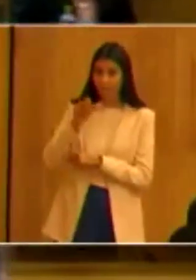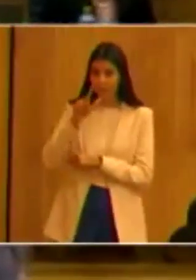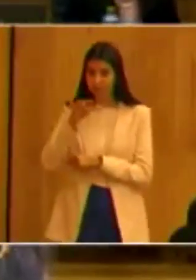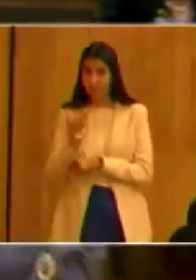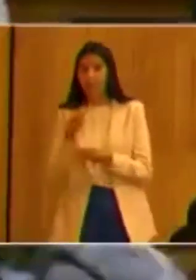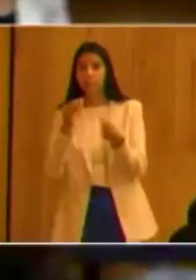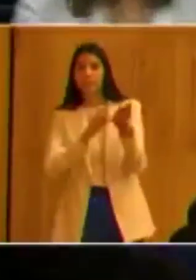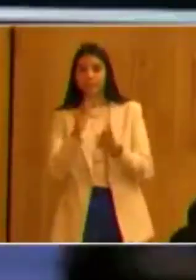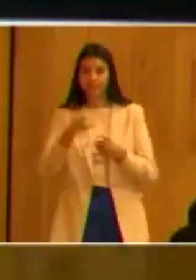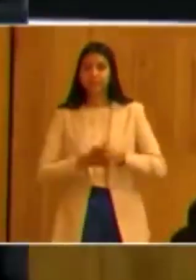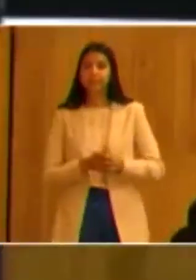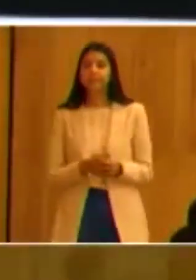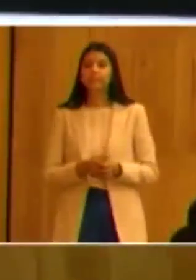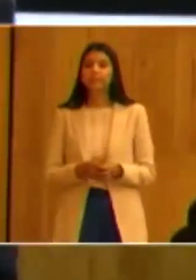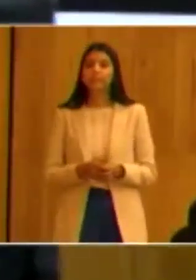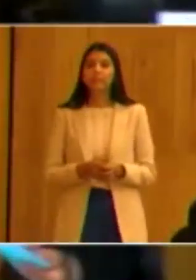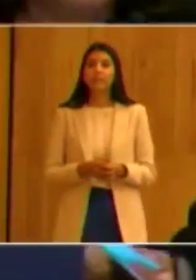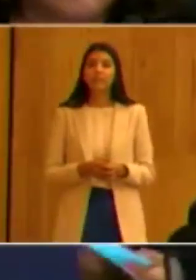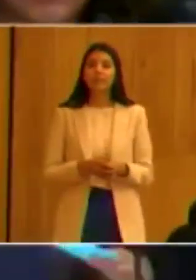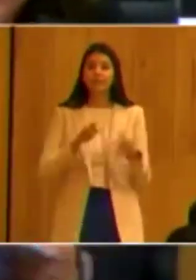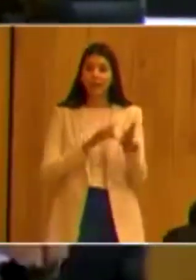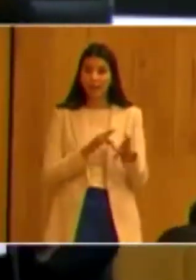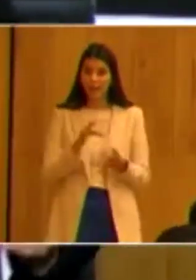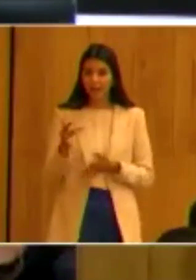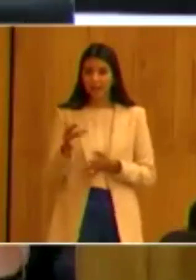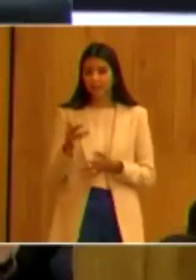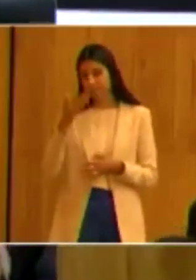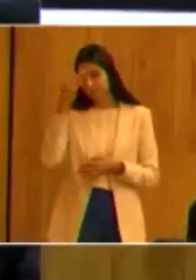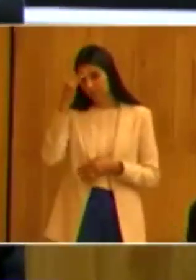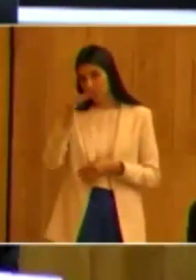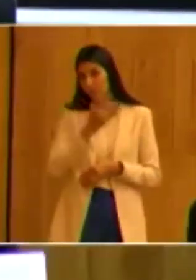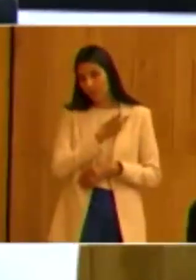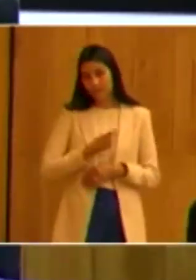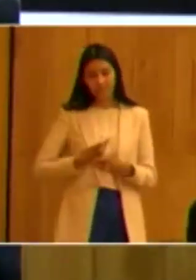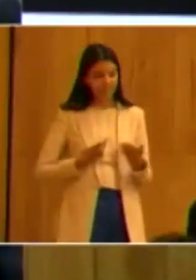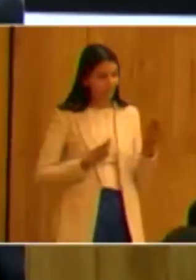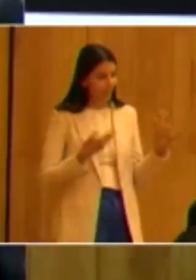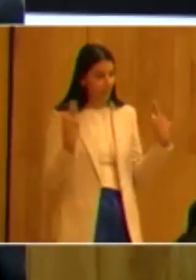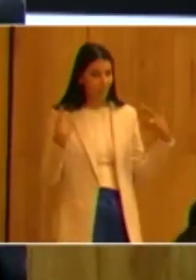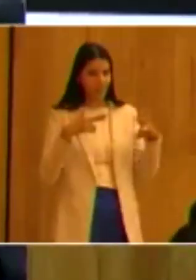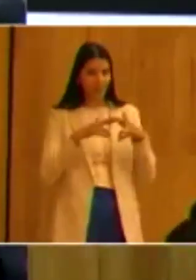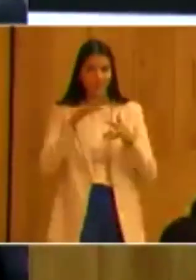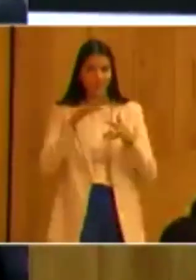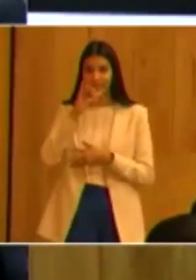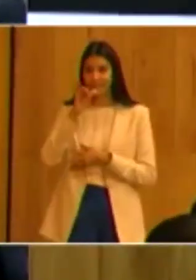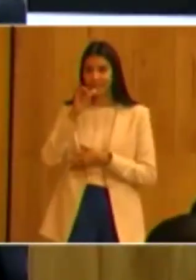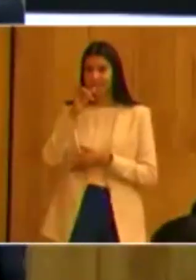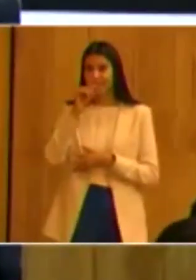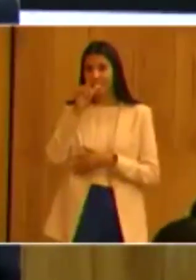gracias. Gracias, gracias al señor presidente y a usted, maestra Citlali, por la